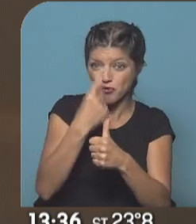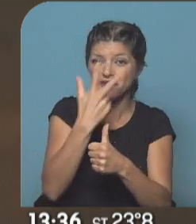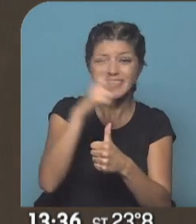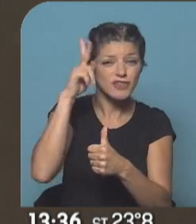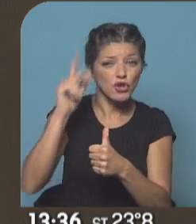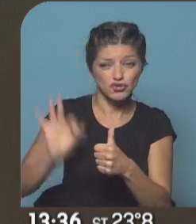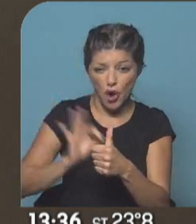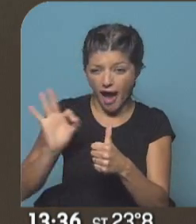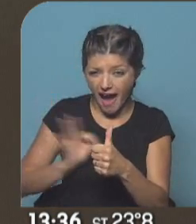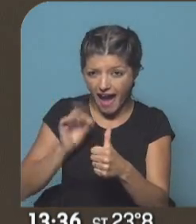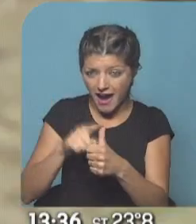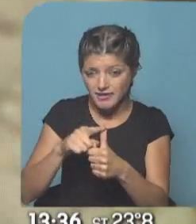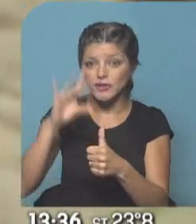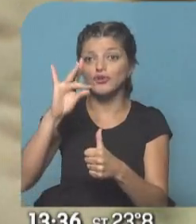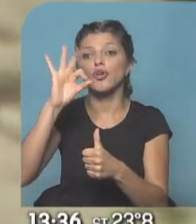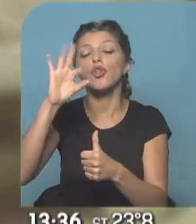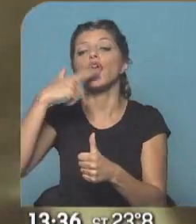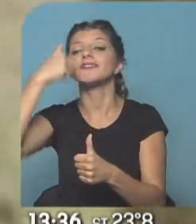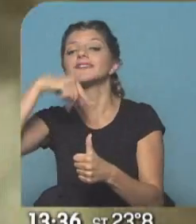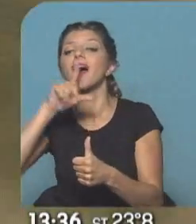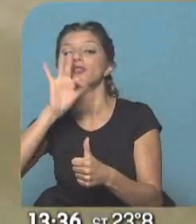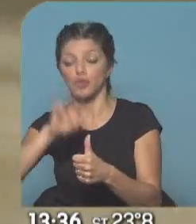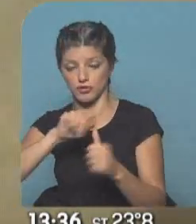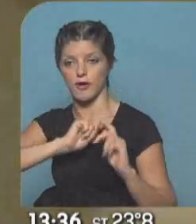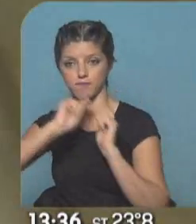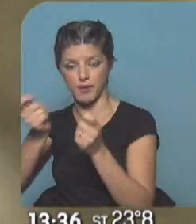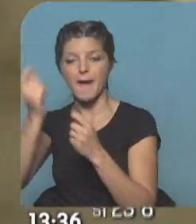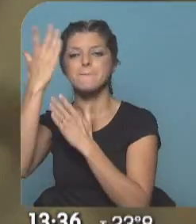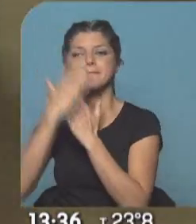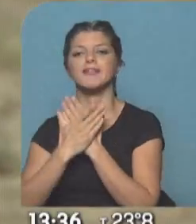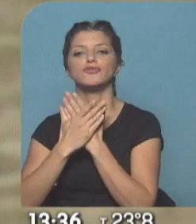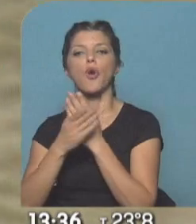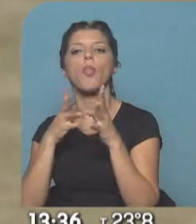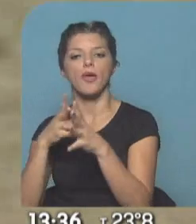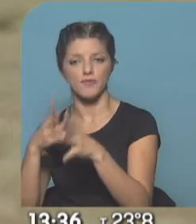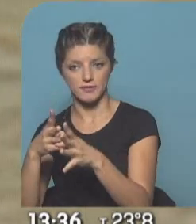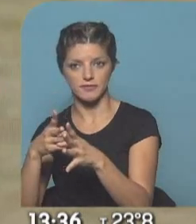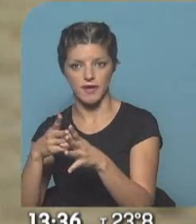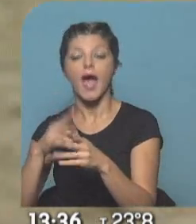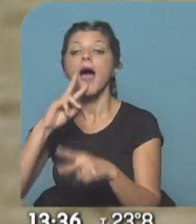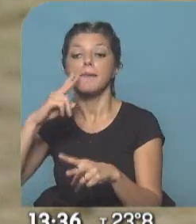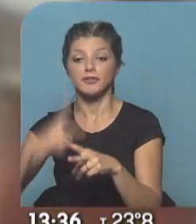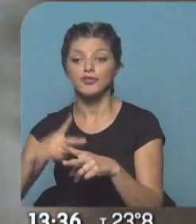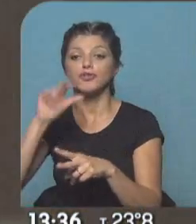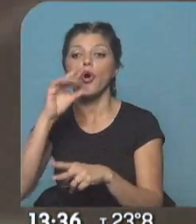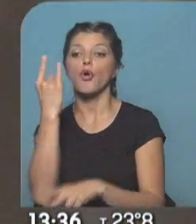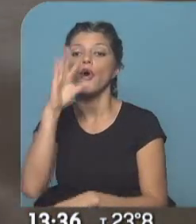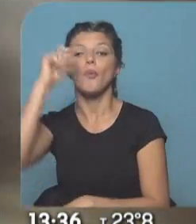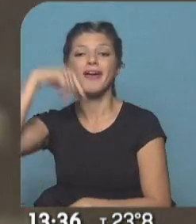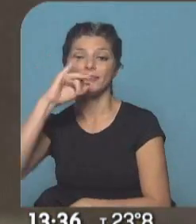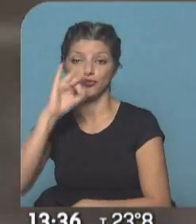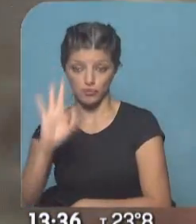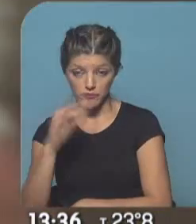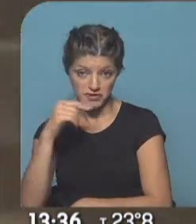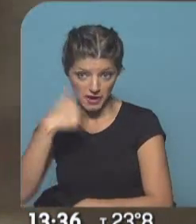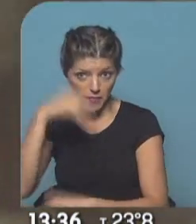Su nombre es Eduardo dos Santos, quien dejó ahora el poder a quien era su ministro de Defensa, de apellido Lourenço, que dice que va a pelear contra la